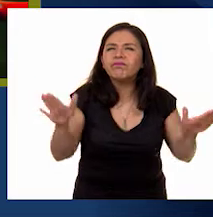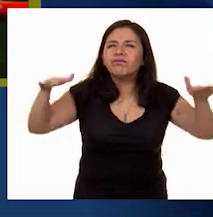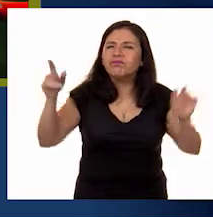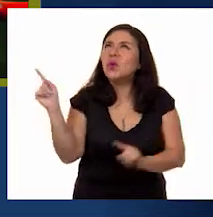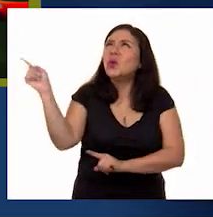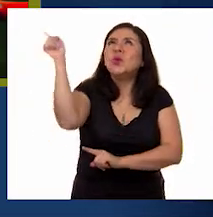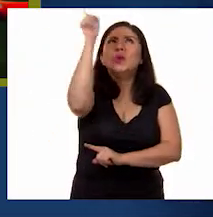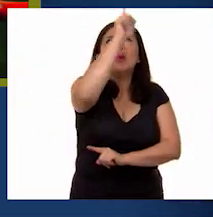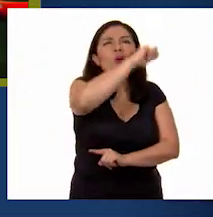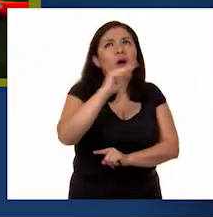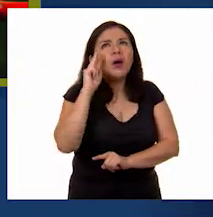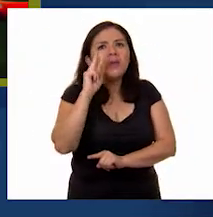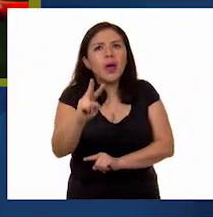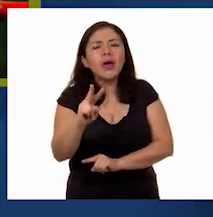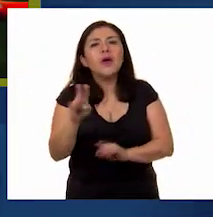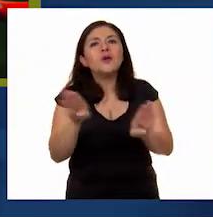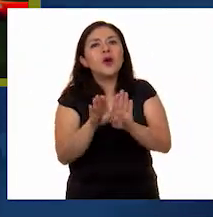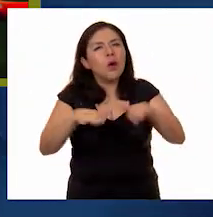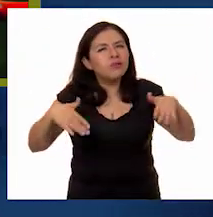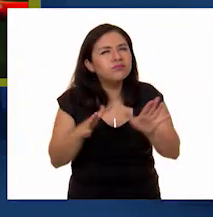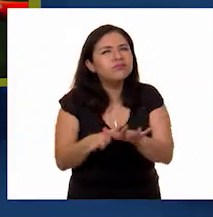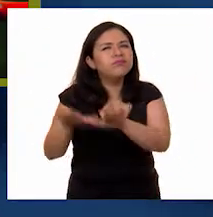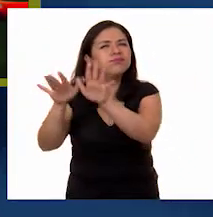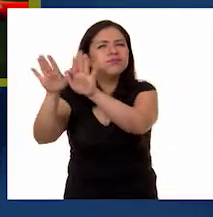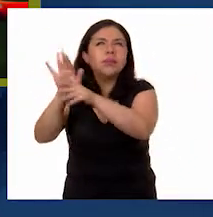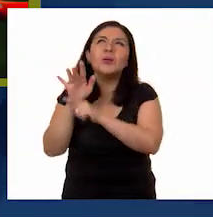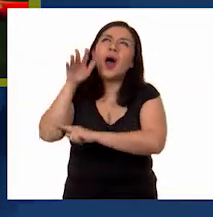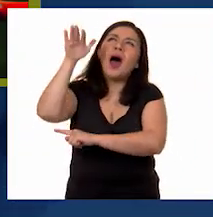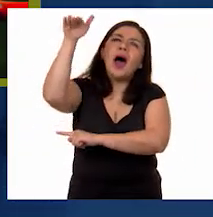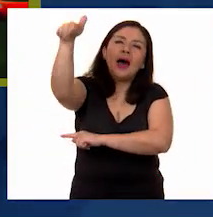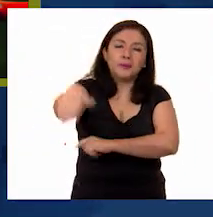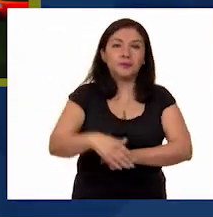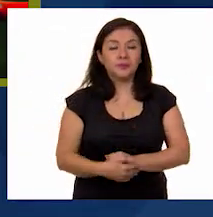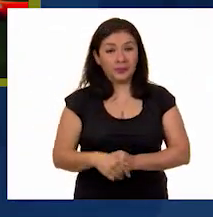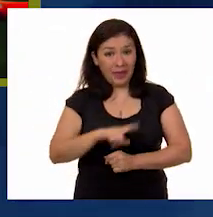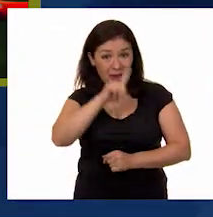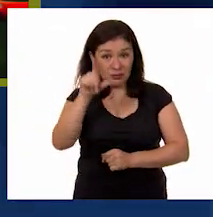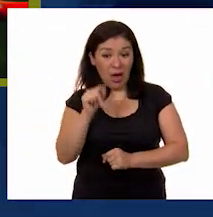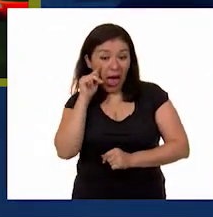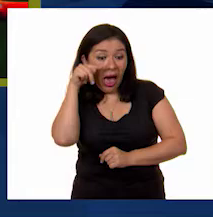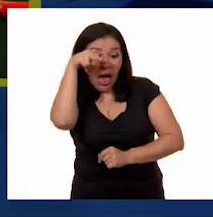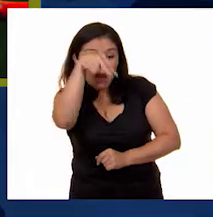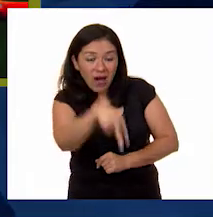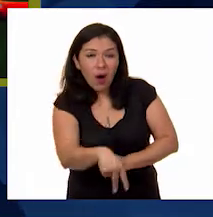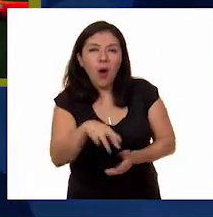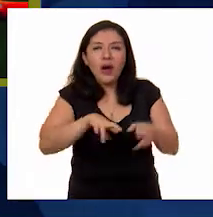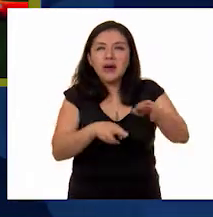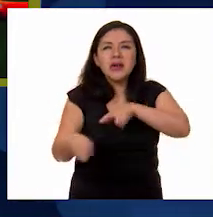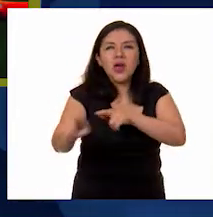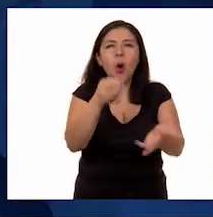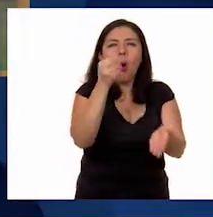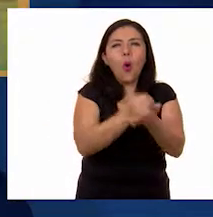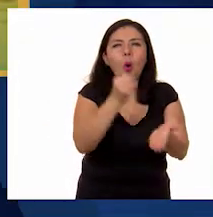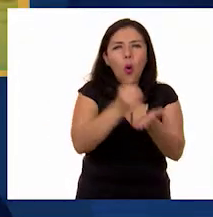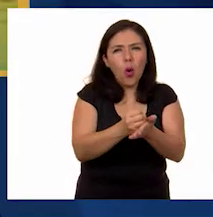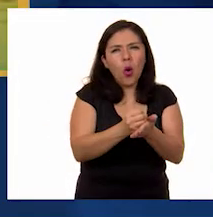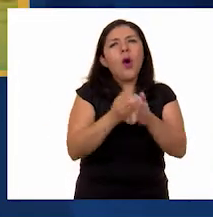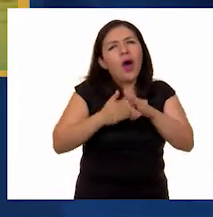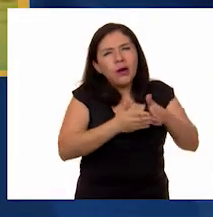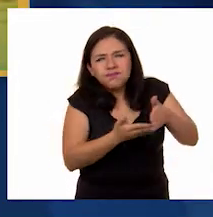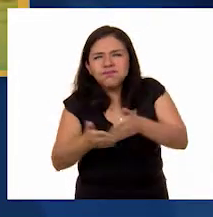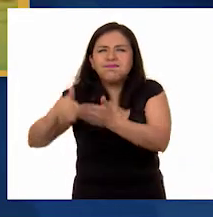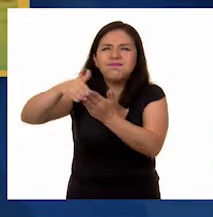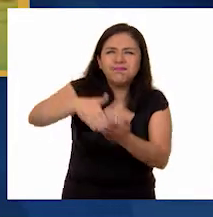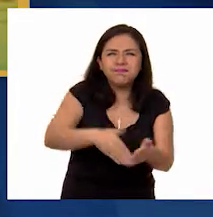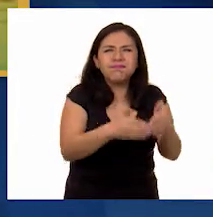y el silencio hacía el Paraguay. Allá abajo, sobre el río de oro, la canoa derivaba